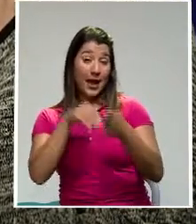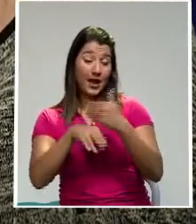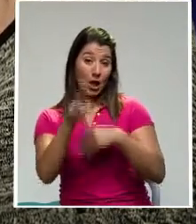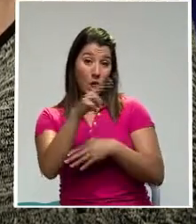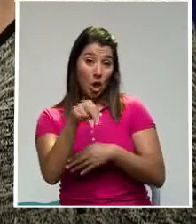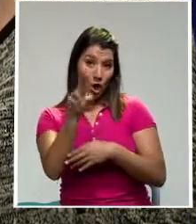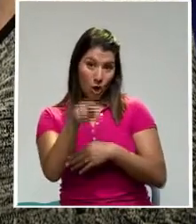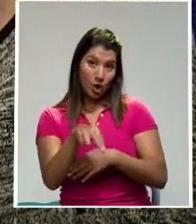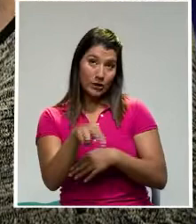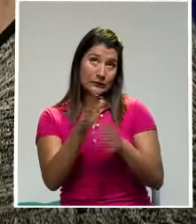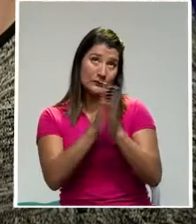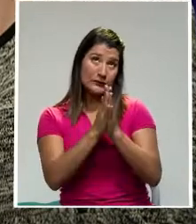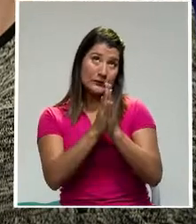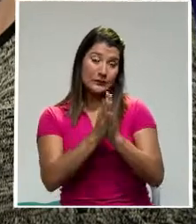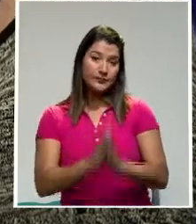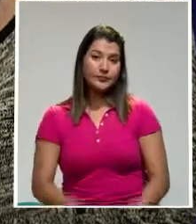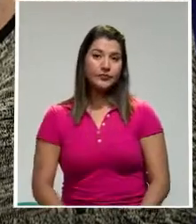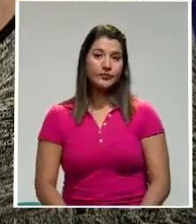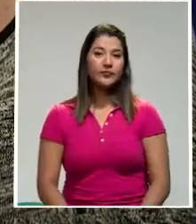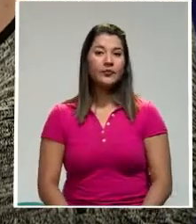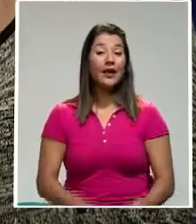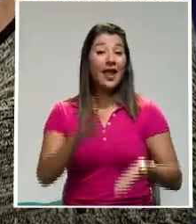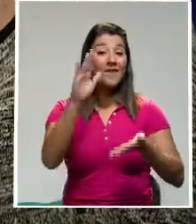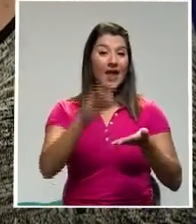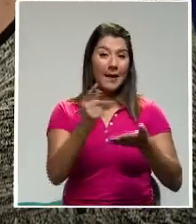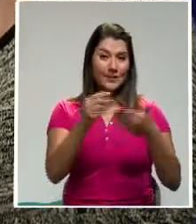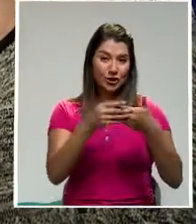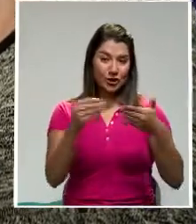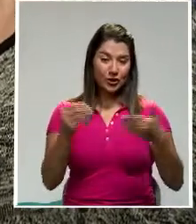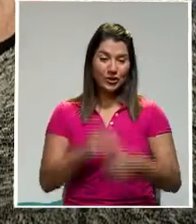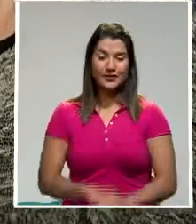rezándole al santo cambiario. Así es.